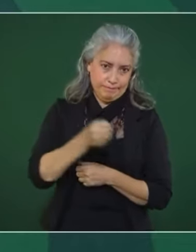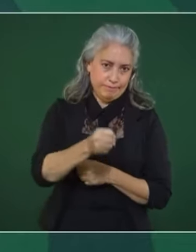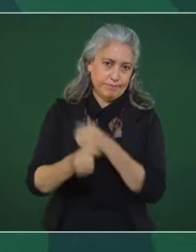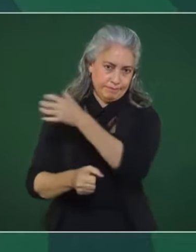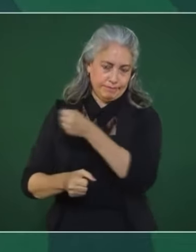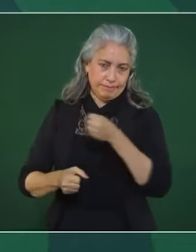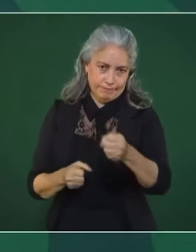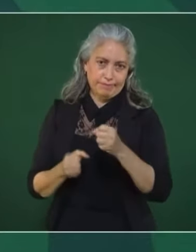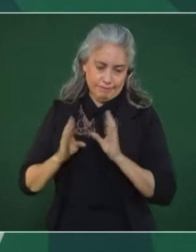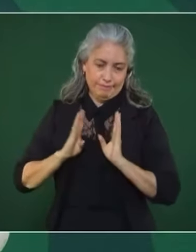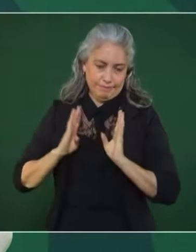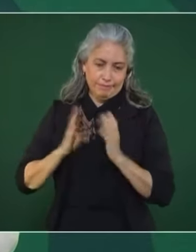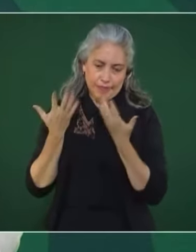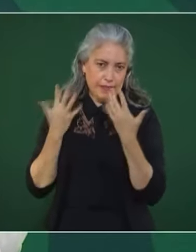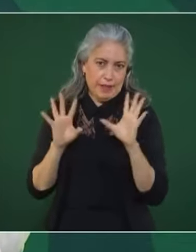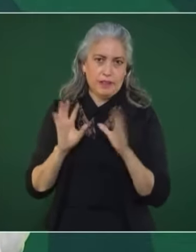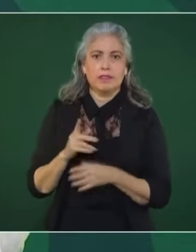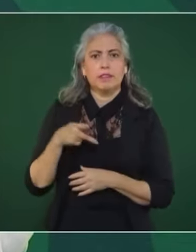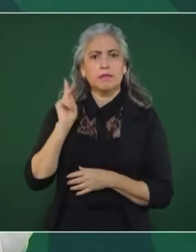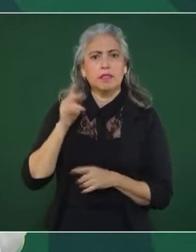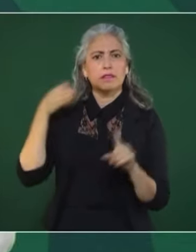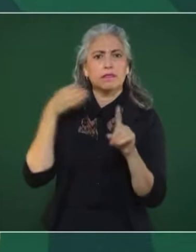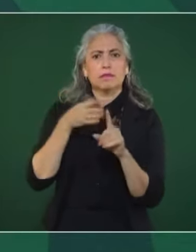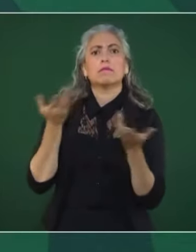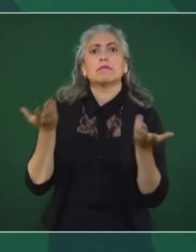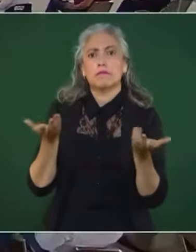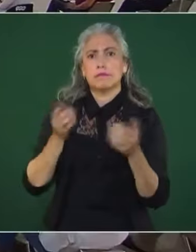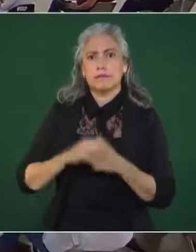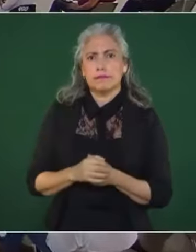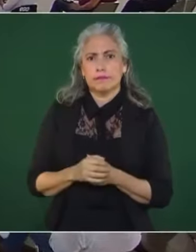Pero el propósito es